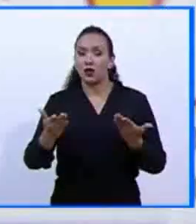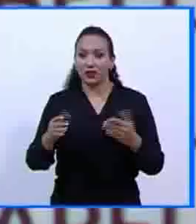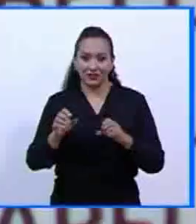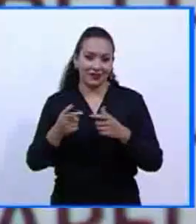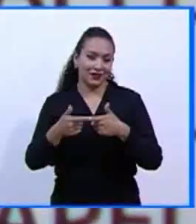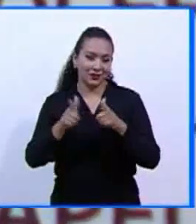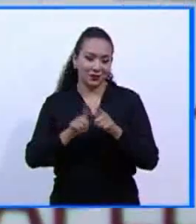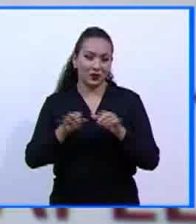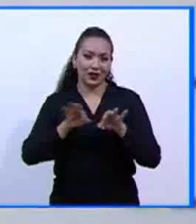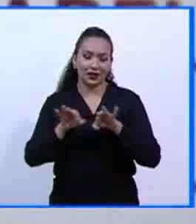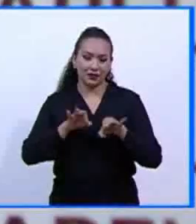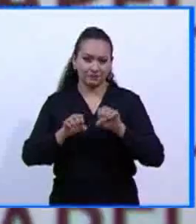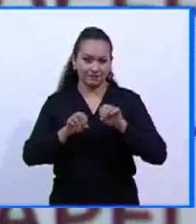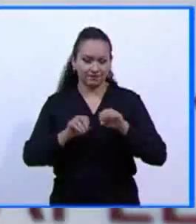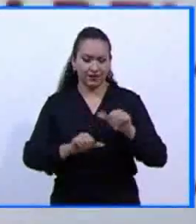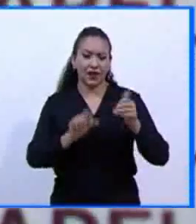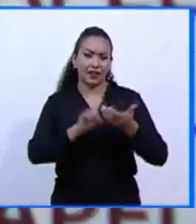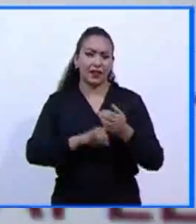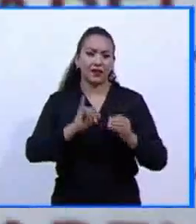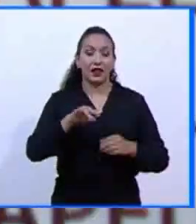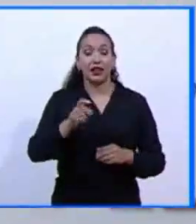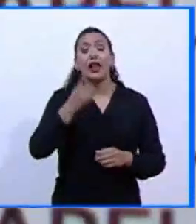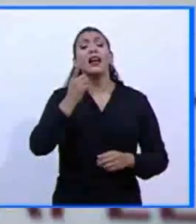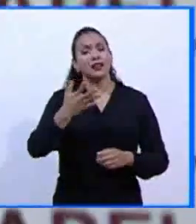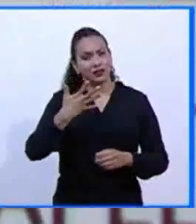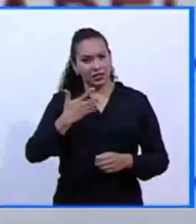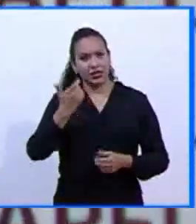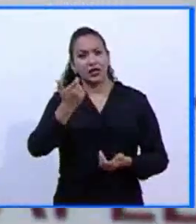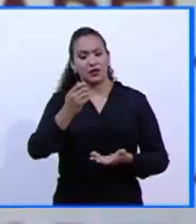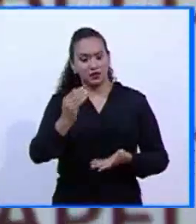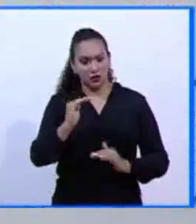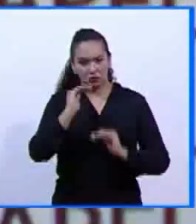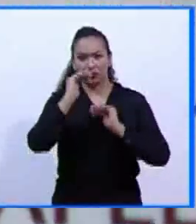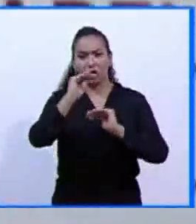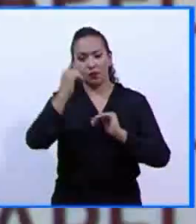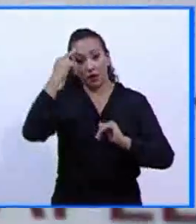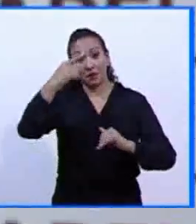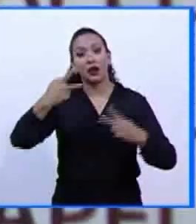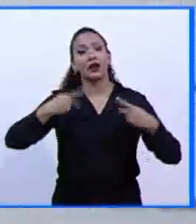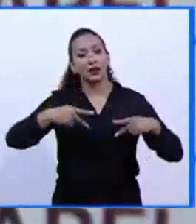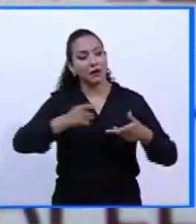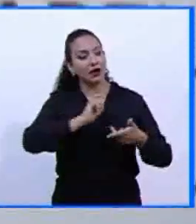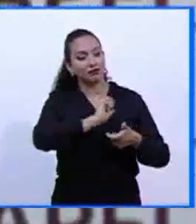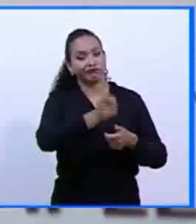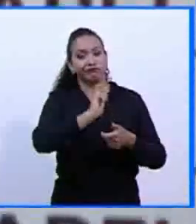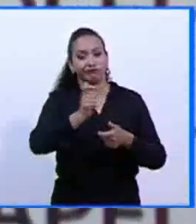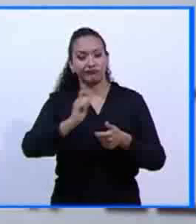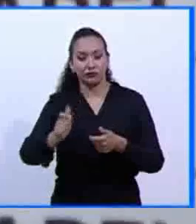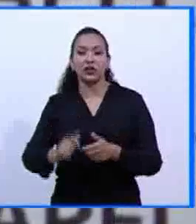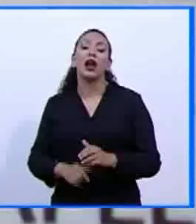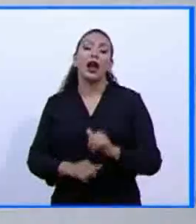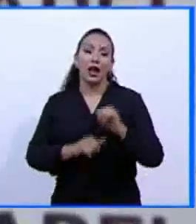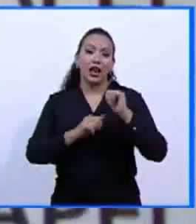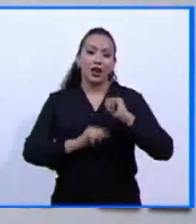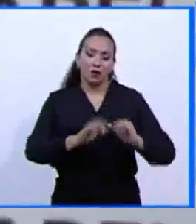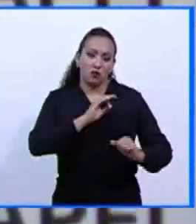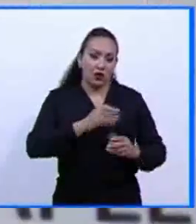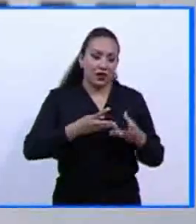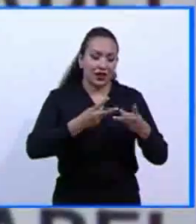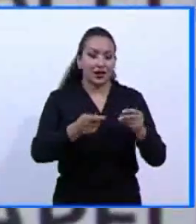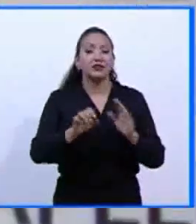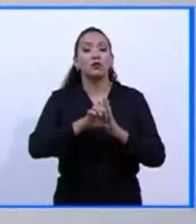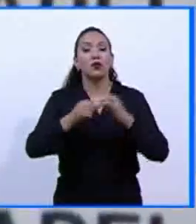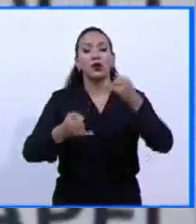INE tiene previsto fijar el tope de gastos de campaña para los aspirantes a todos los cargos, es decir, de juez